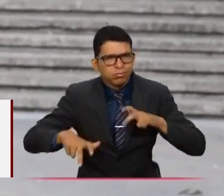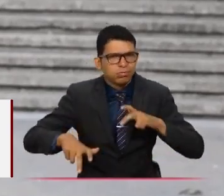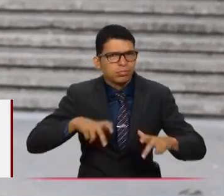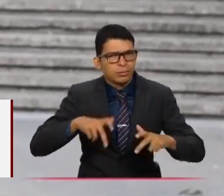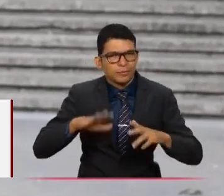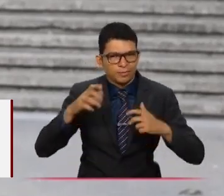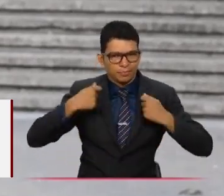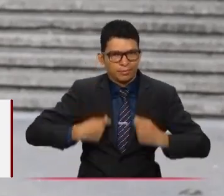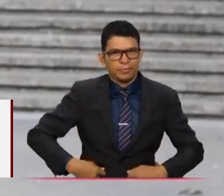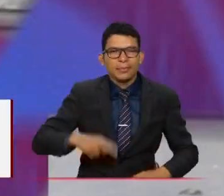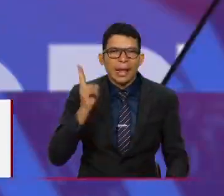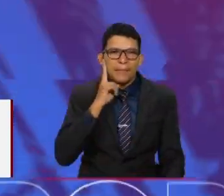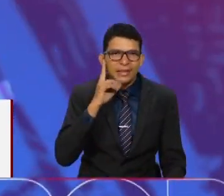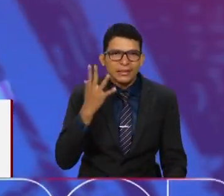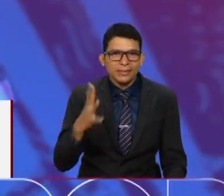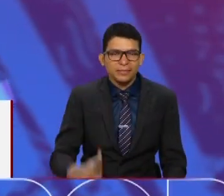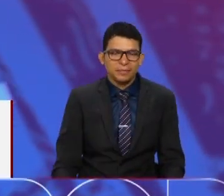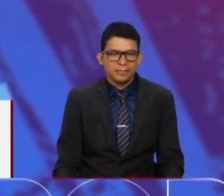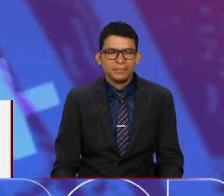la camisa amarilla.